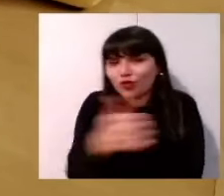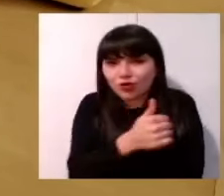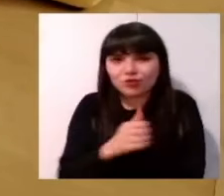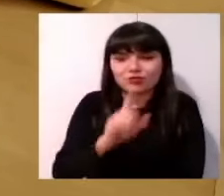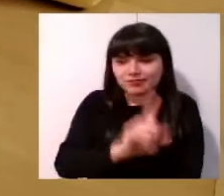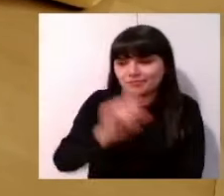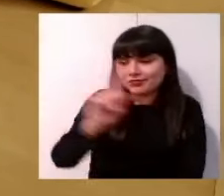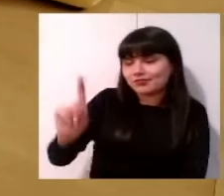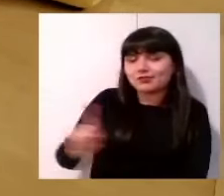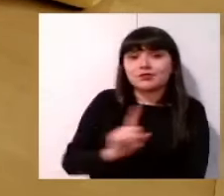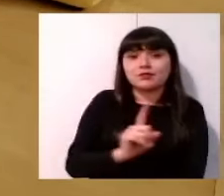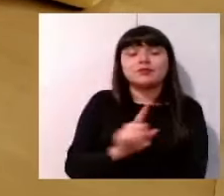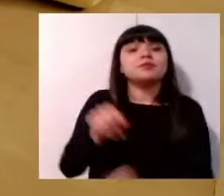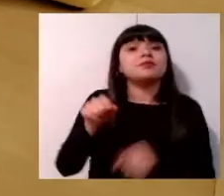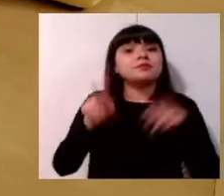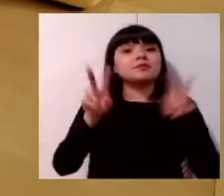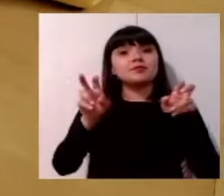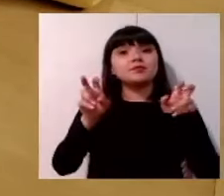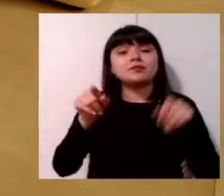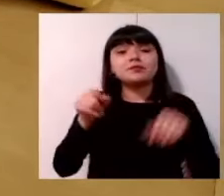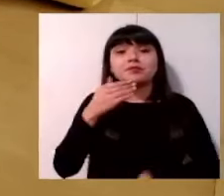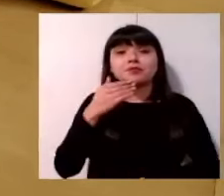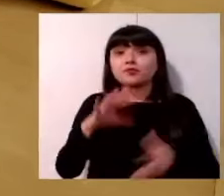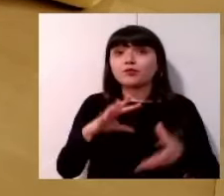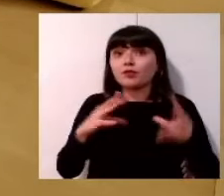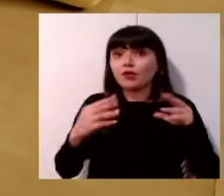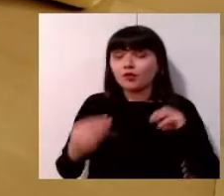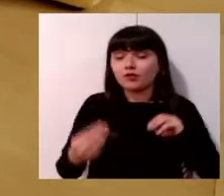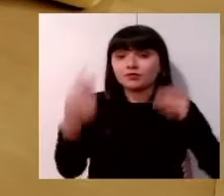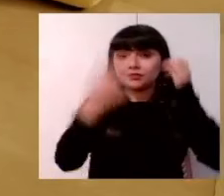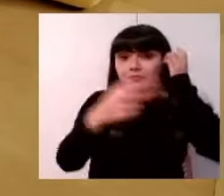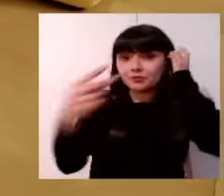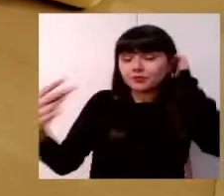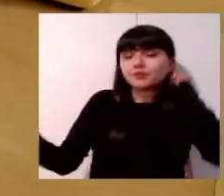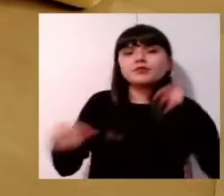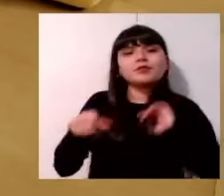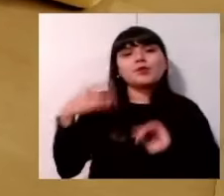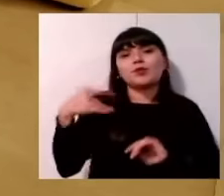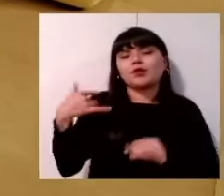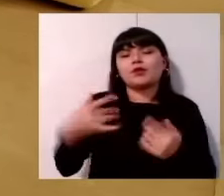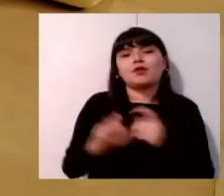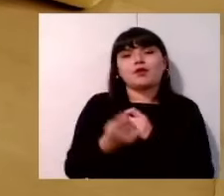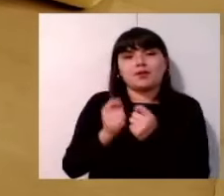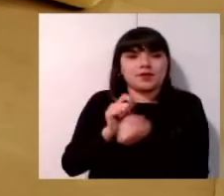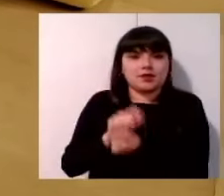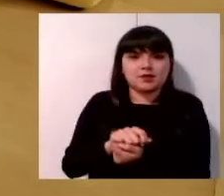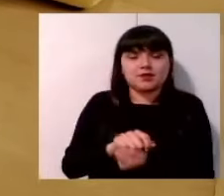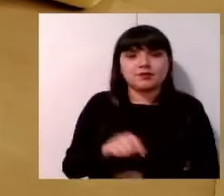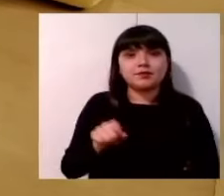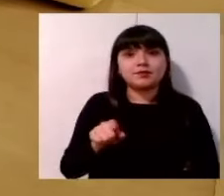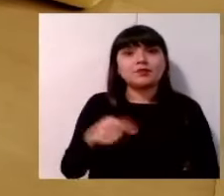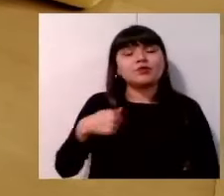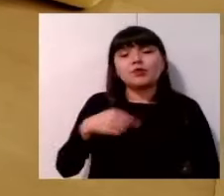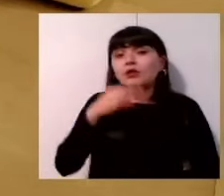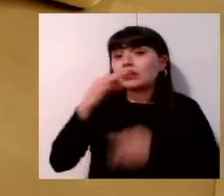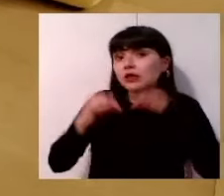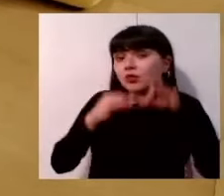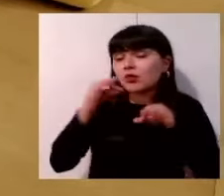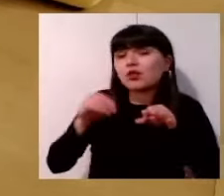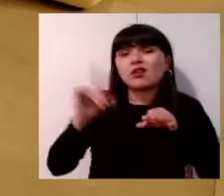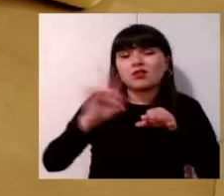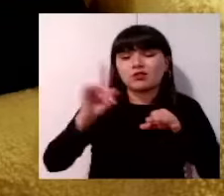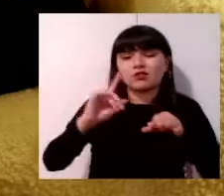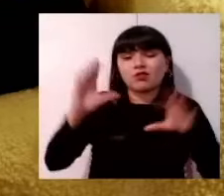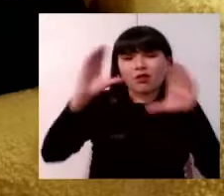niños, a los caracteres, también uno tiene que ir adaptándose. Y por eso hay niños, por ejemplo, que uno recomienda que no se bañen en la noche, que porque